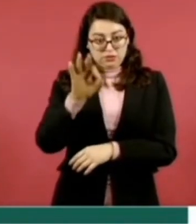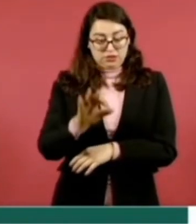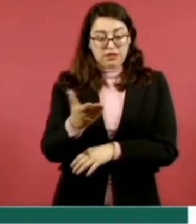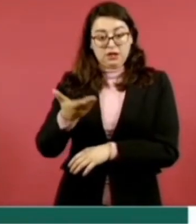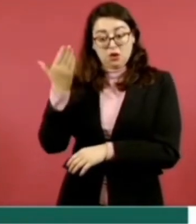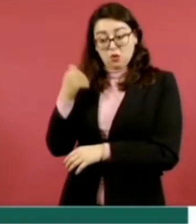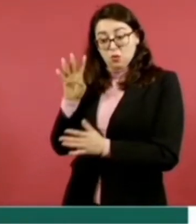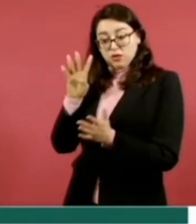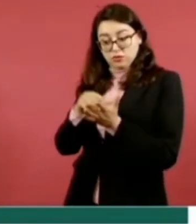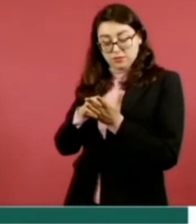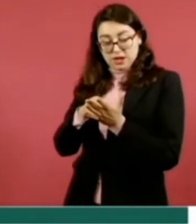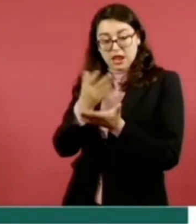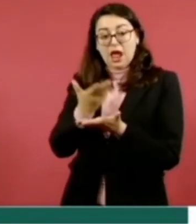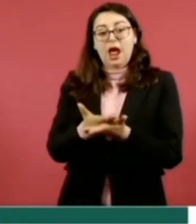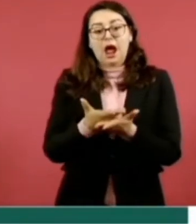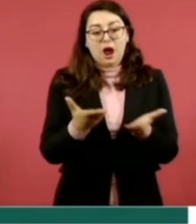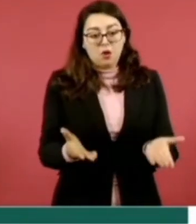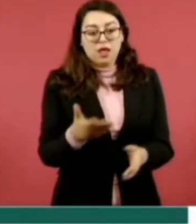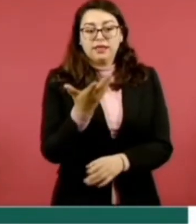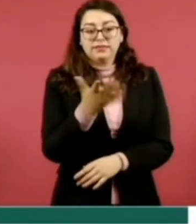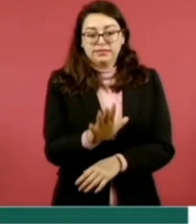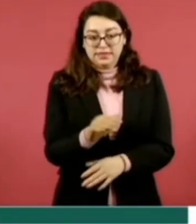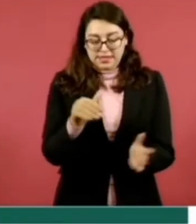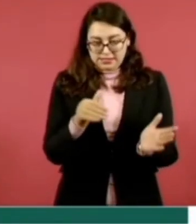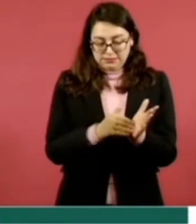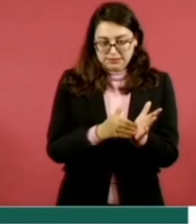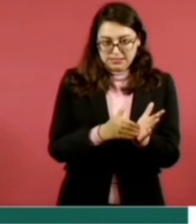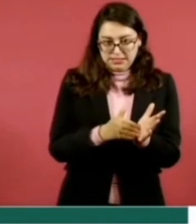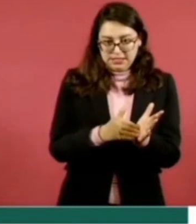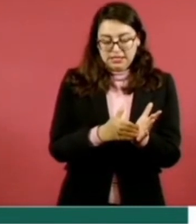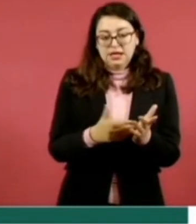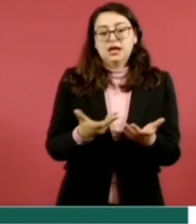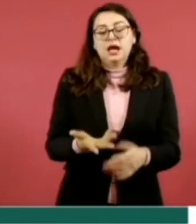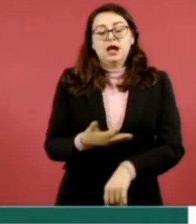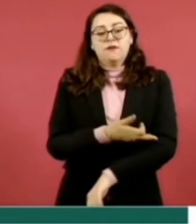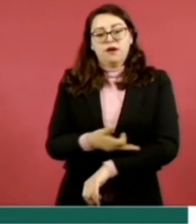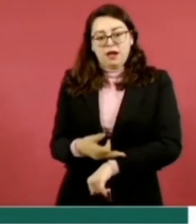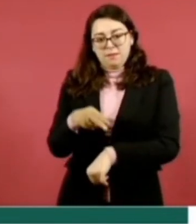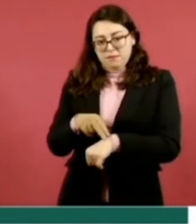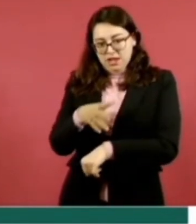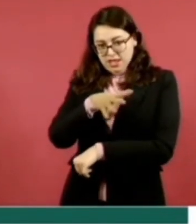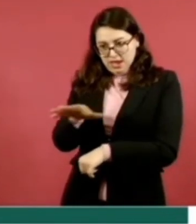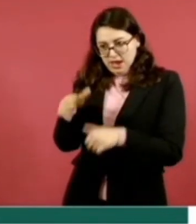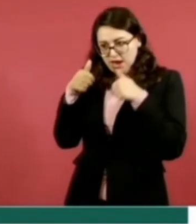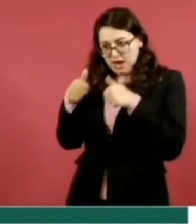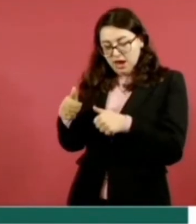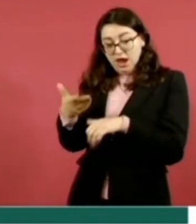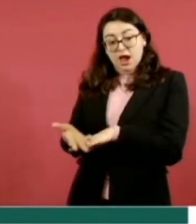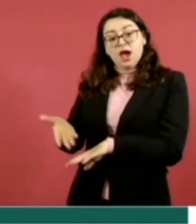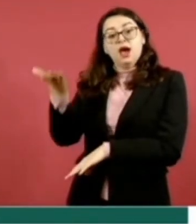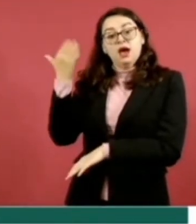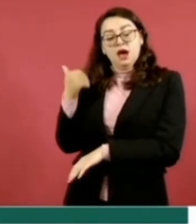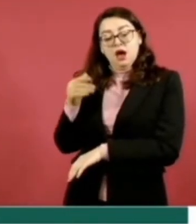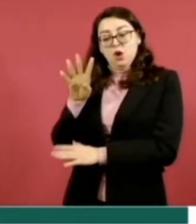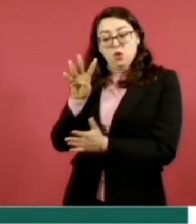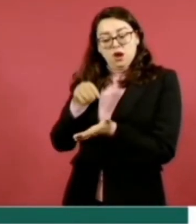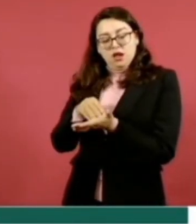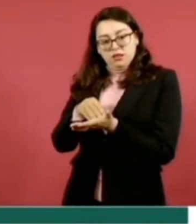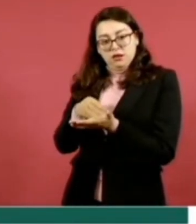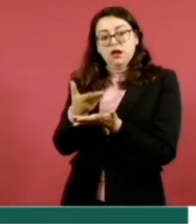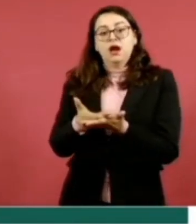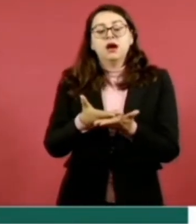4,643 a 10,540 consultas al mes. Las consultas de medicina familiar pasaron de